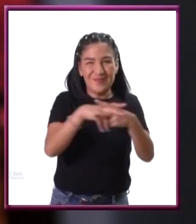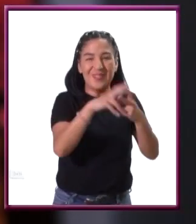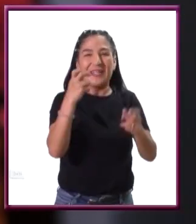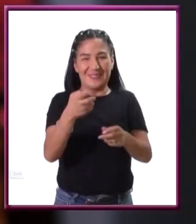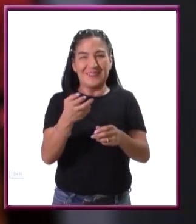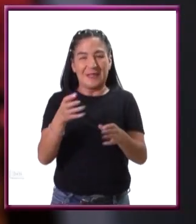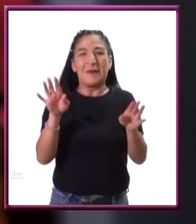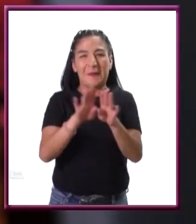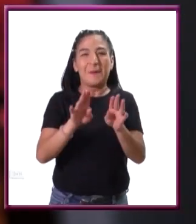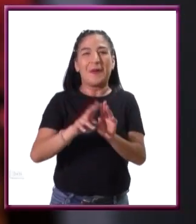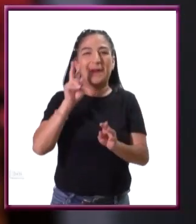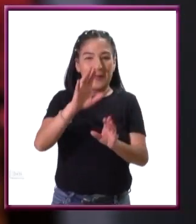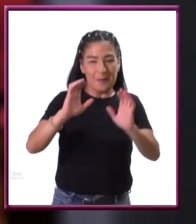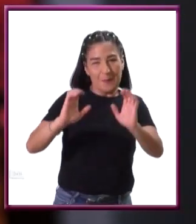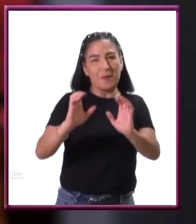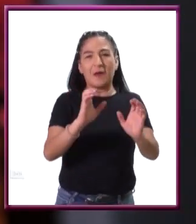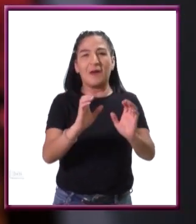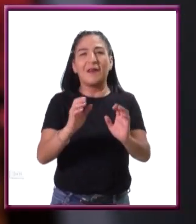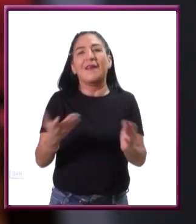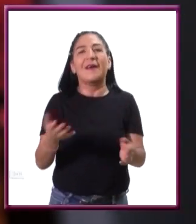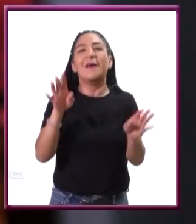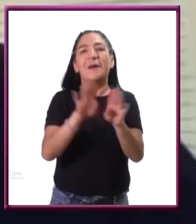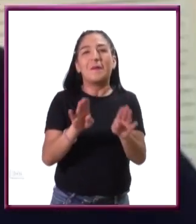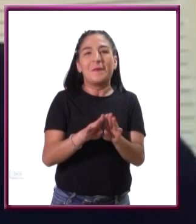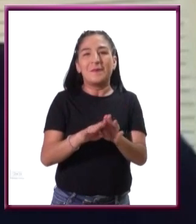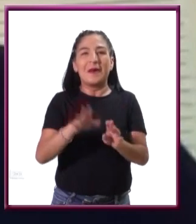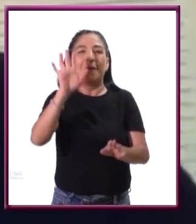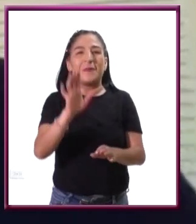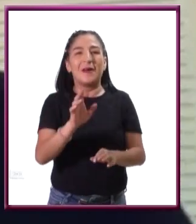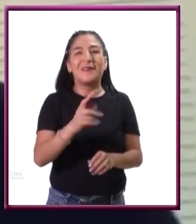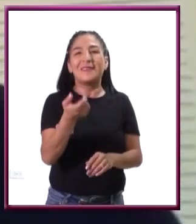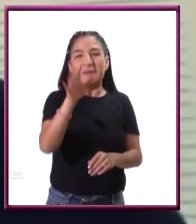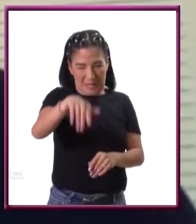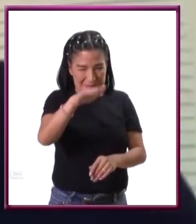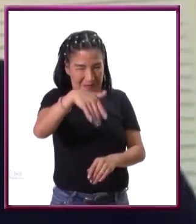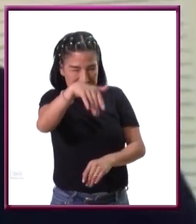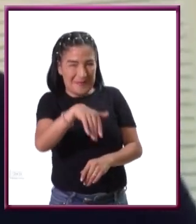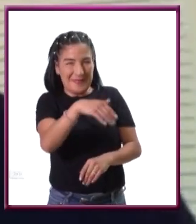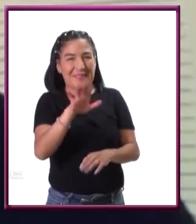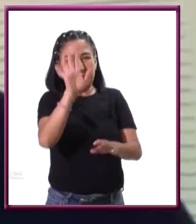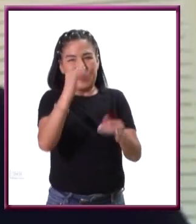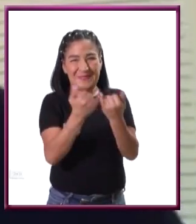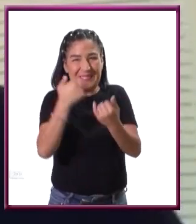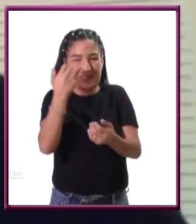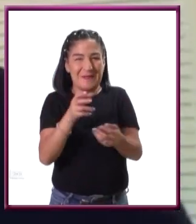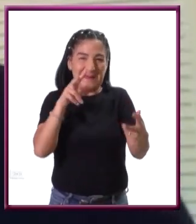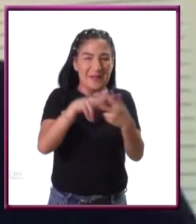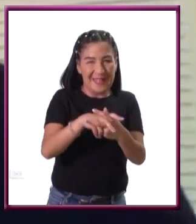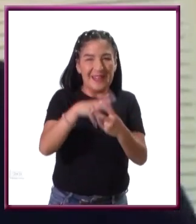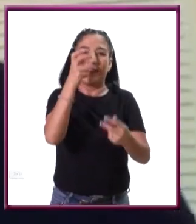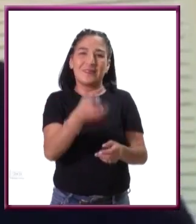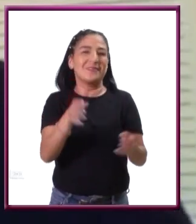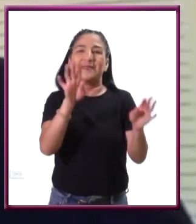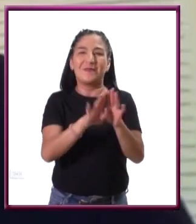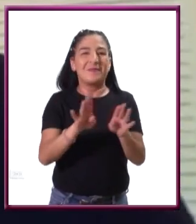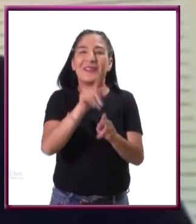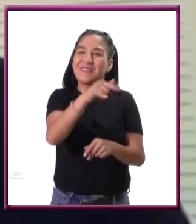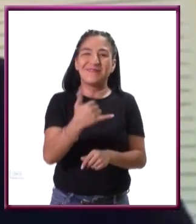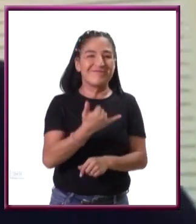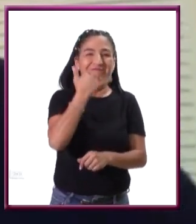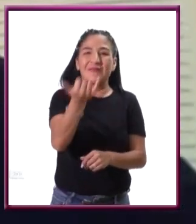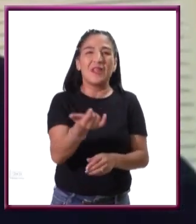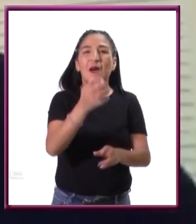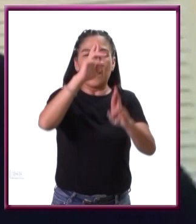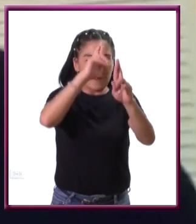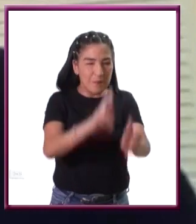manipularlas con cuidado, pues casi les dicen como perrito, ven, ¿no? Entonces, creo que esos son los errores más comunes, no respetar los protocolos